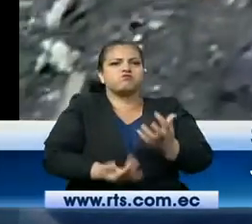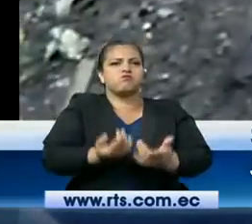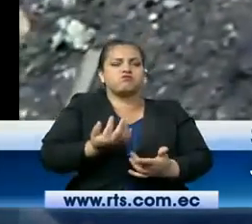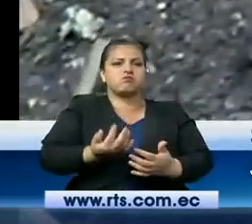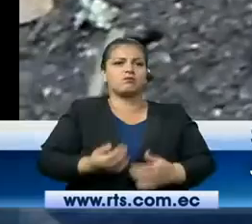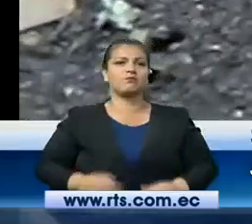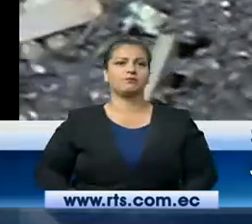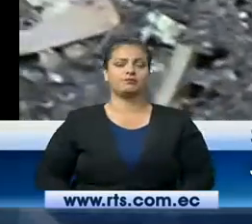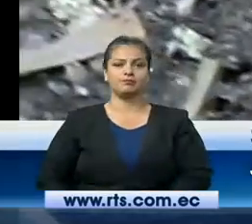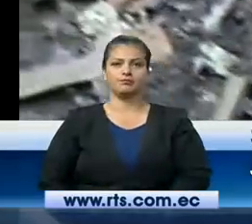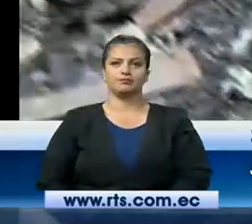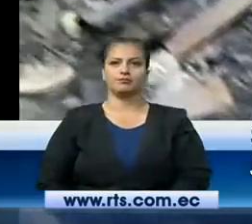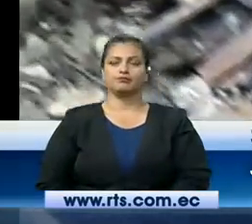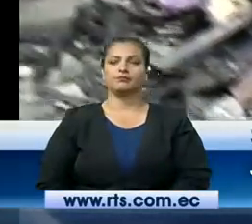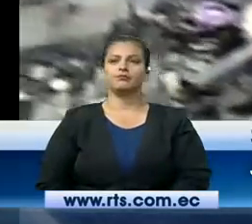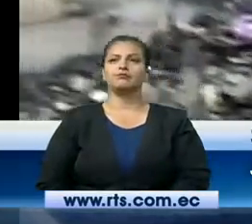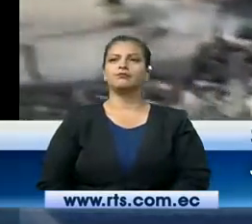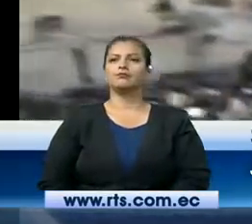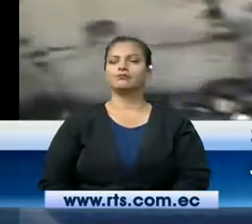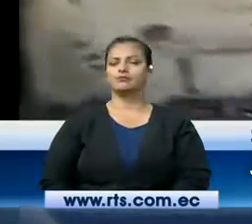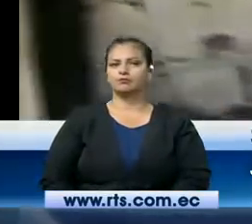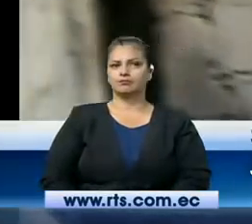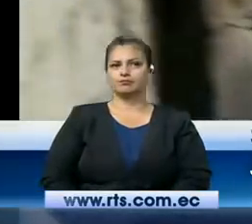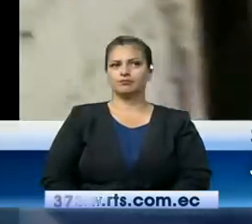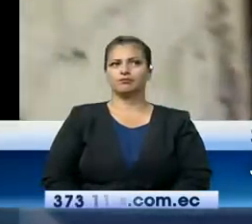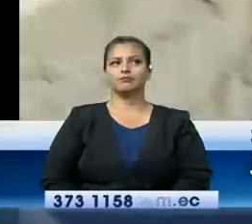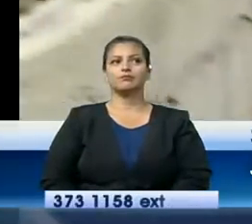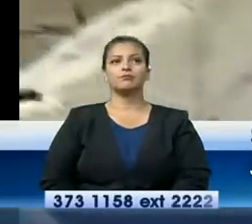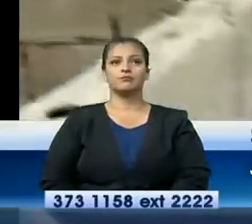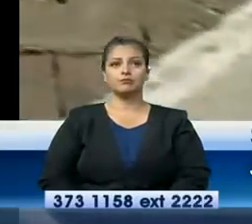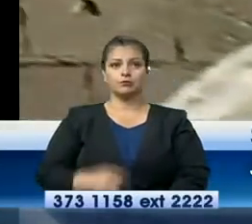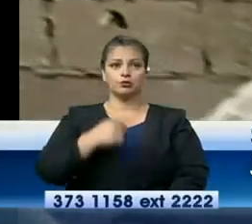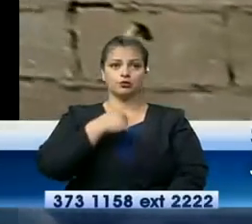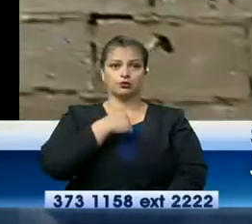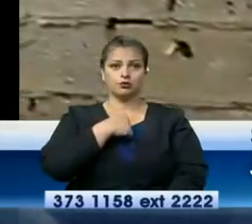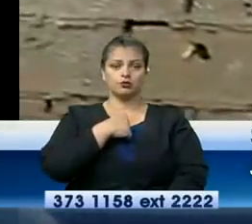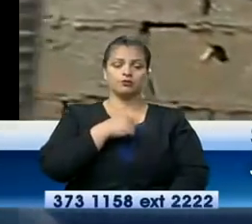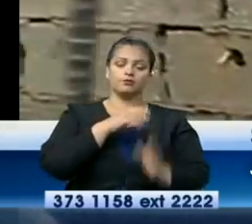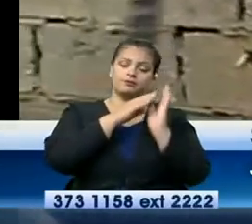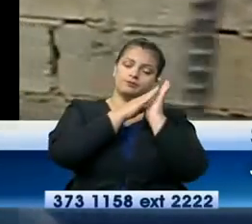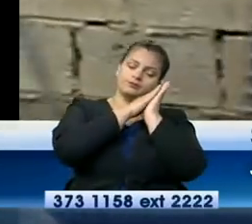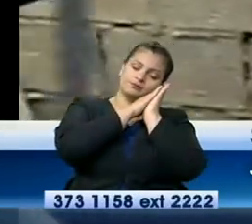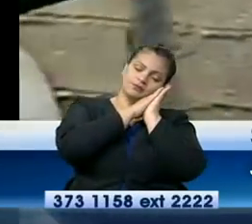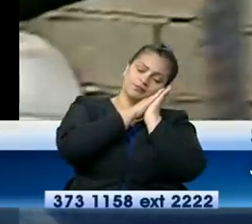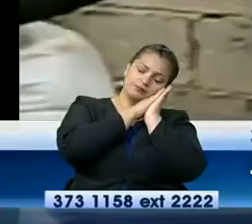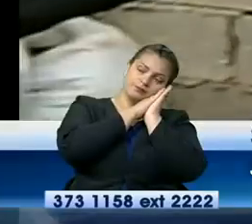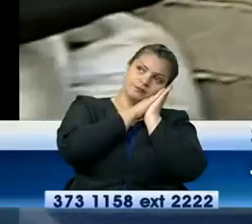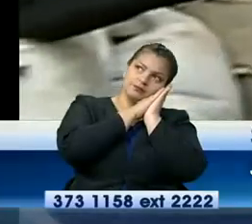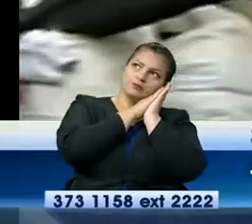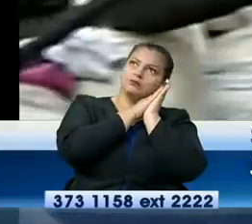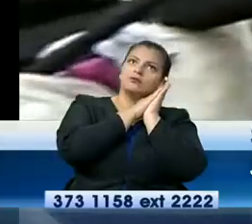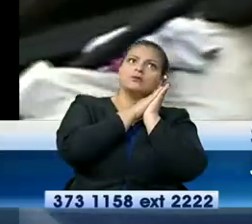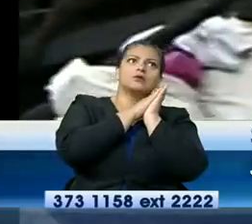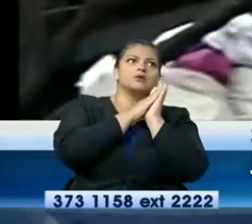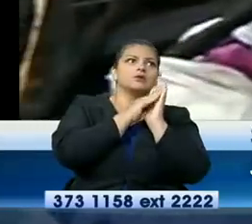cuál fue su reacción en esos instantes mi reacción fue sacar a mi familia primero porque mi hermano y mi hermano está bien todo el medio del incendio y él estaba dormido